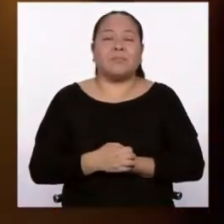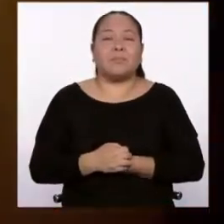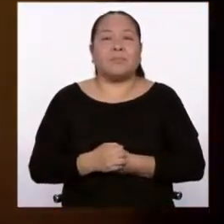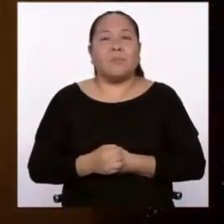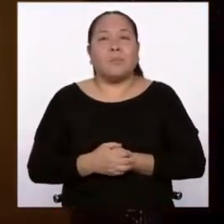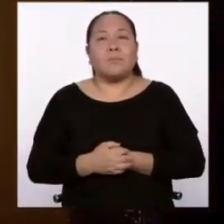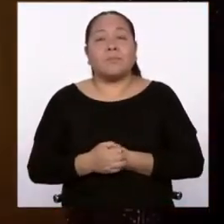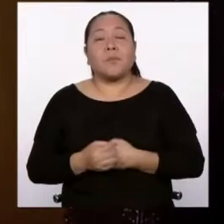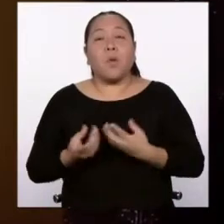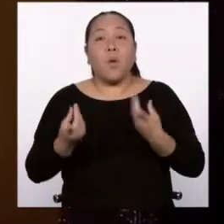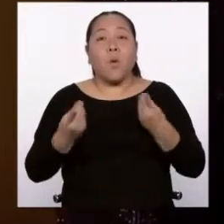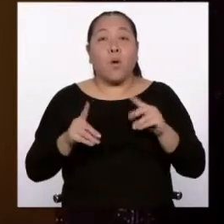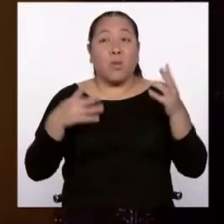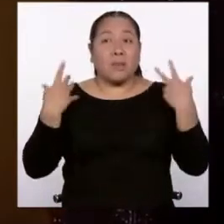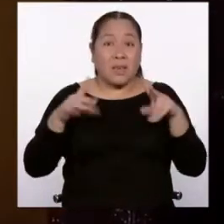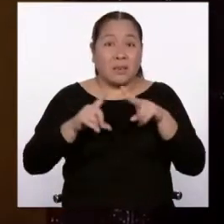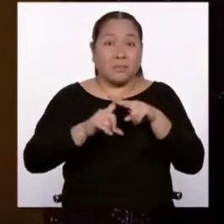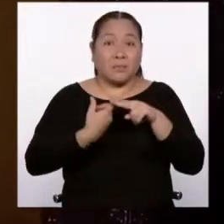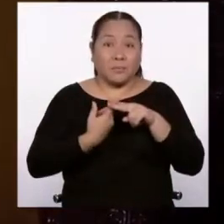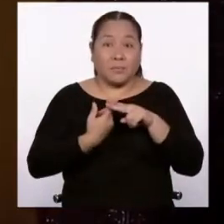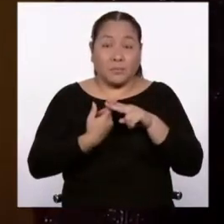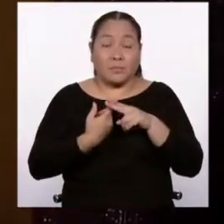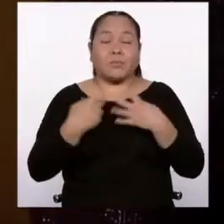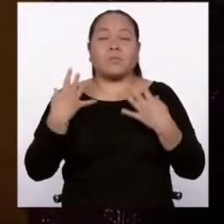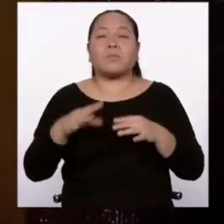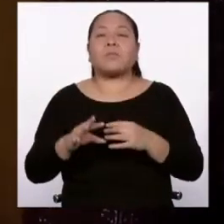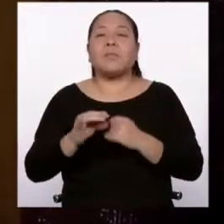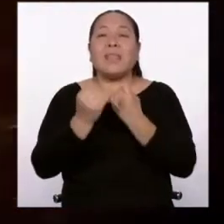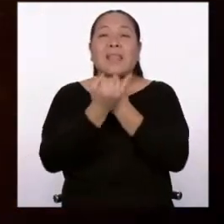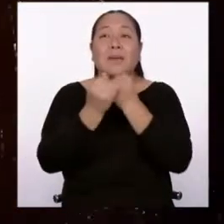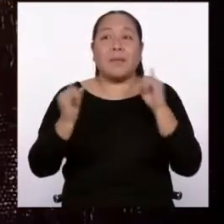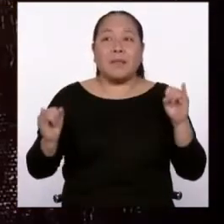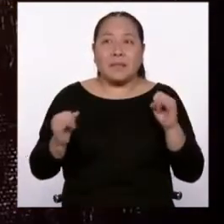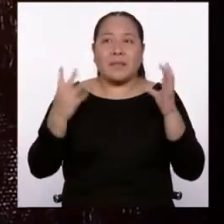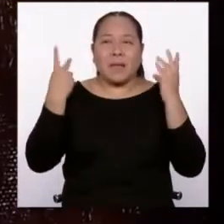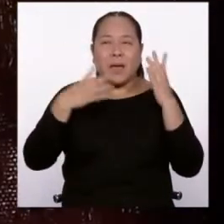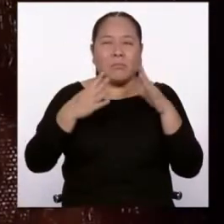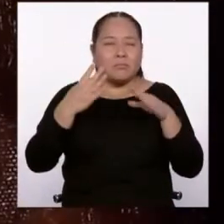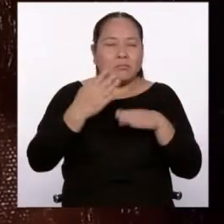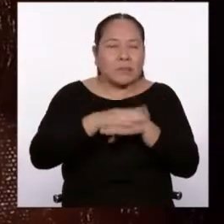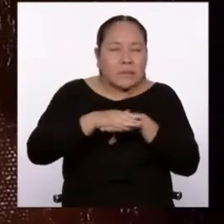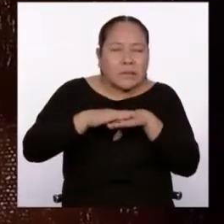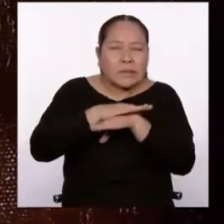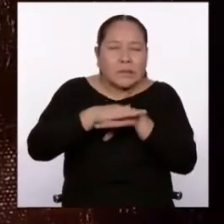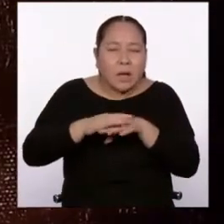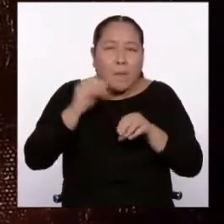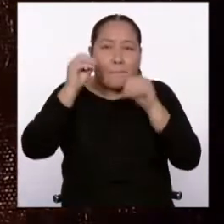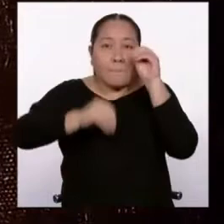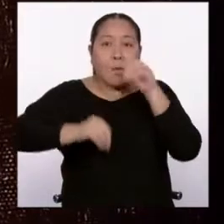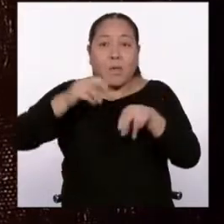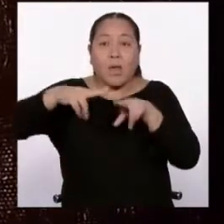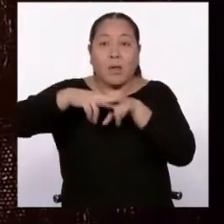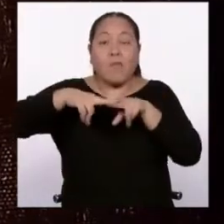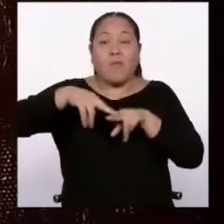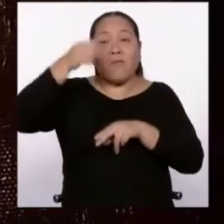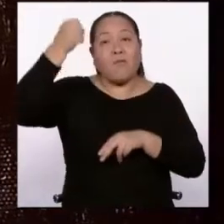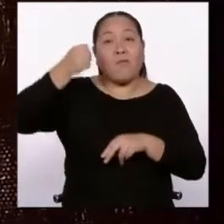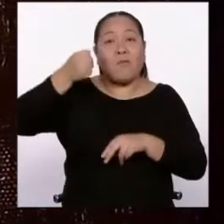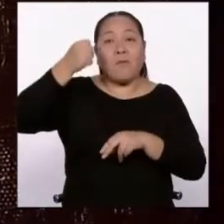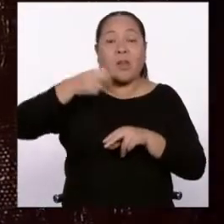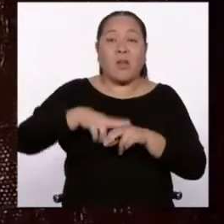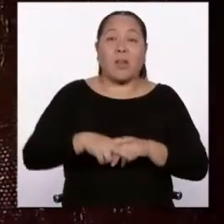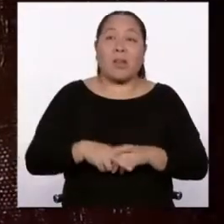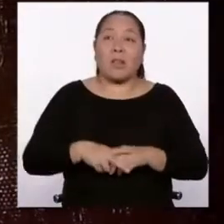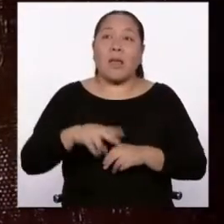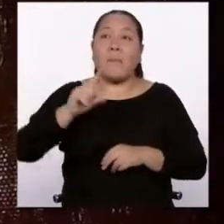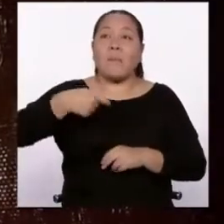Apenas iniciada la República, existían planes para hacer ferrocarriles en el Perú. En 1826 se